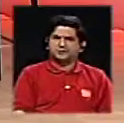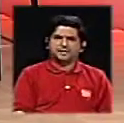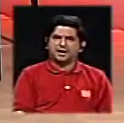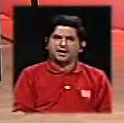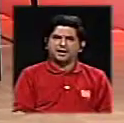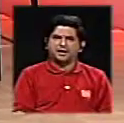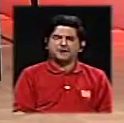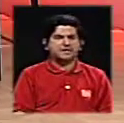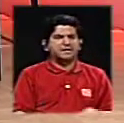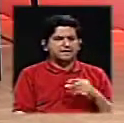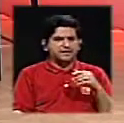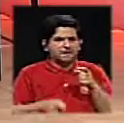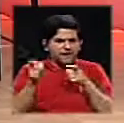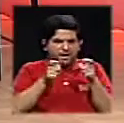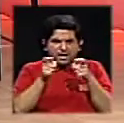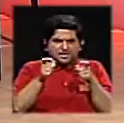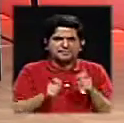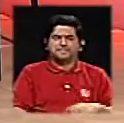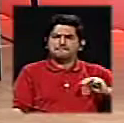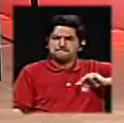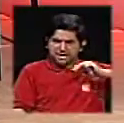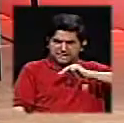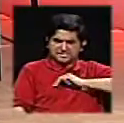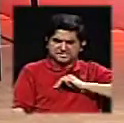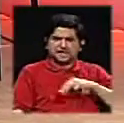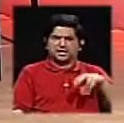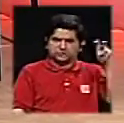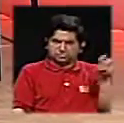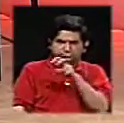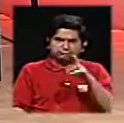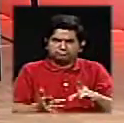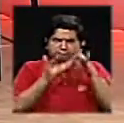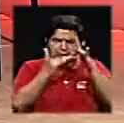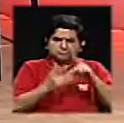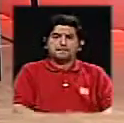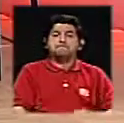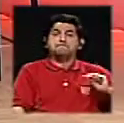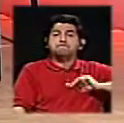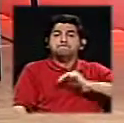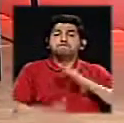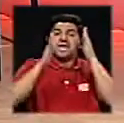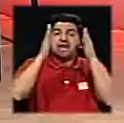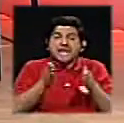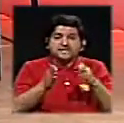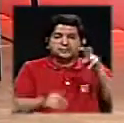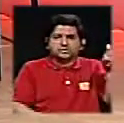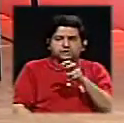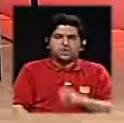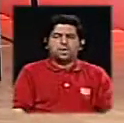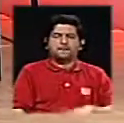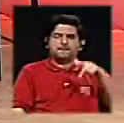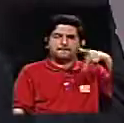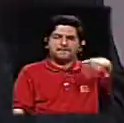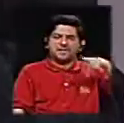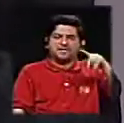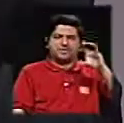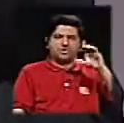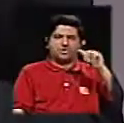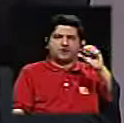la administración, específicamente el Ministerio de Transportes y en particular el ministro de Transportes, don Pedro Castro,